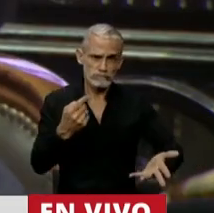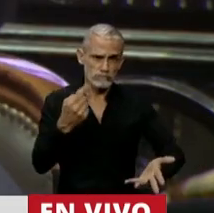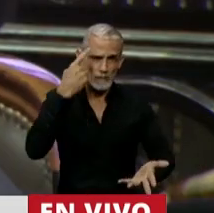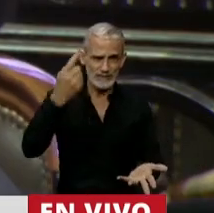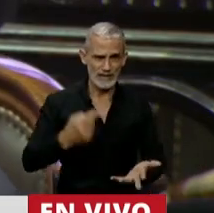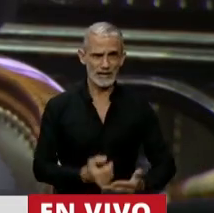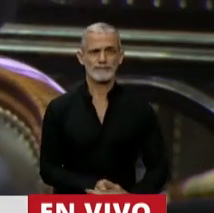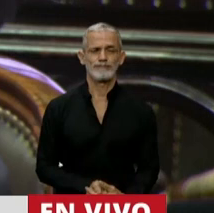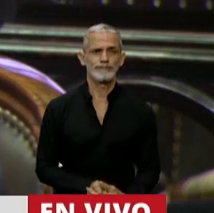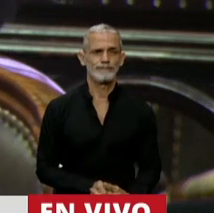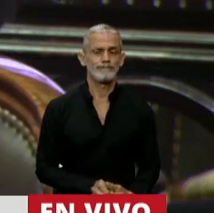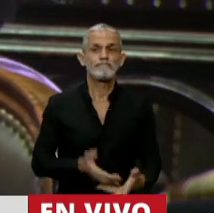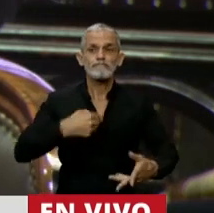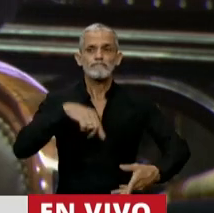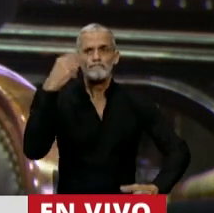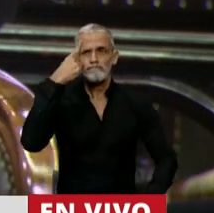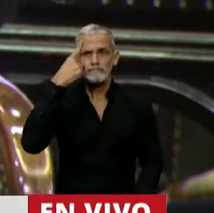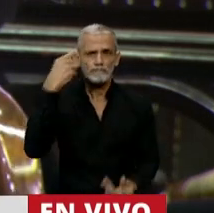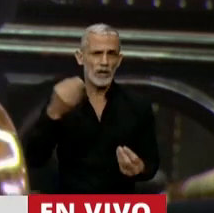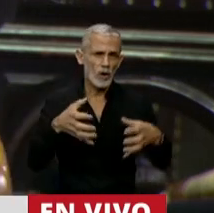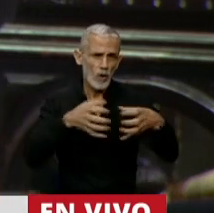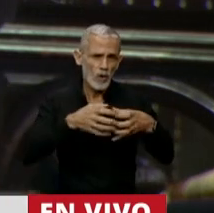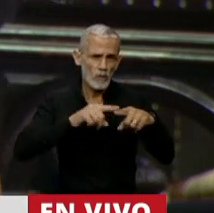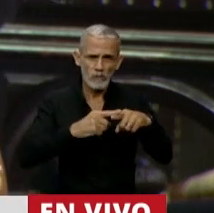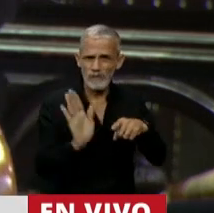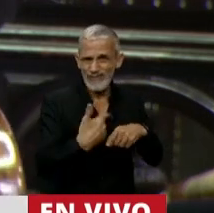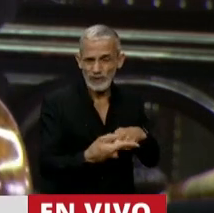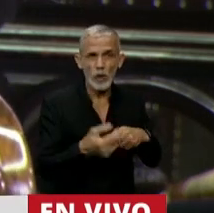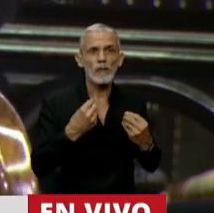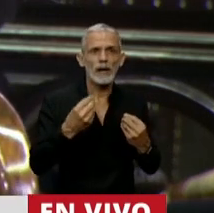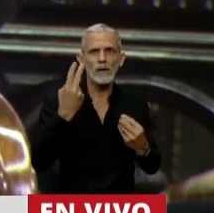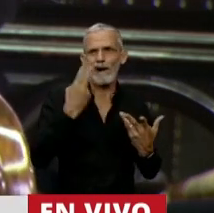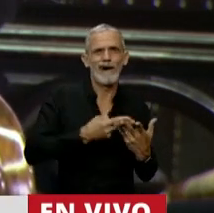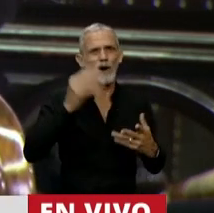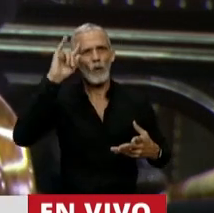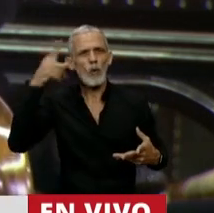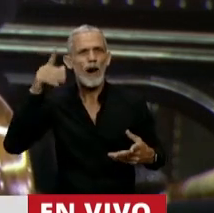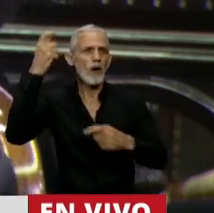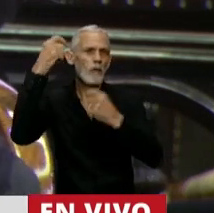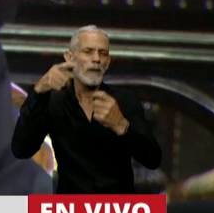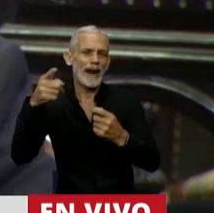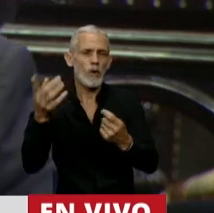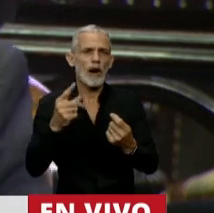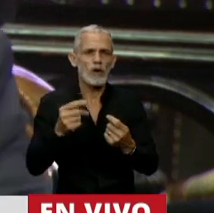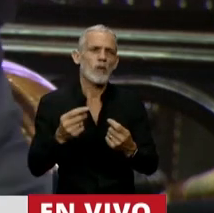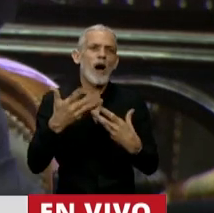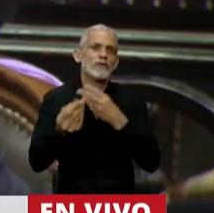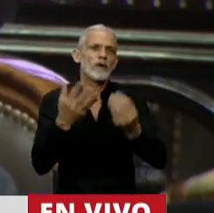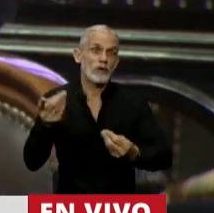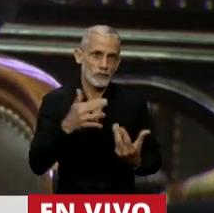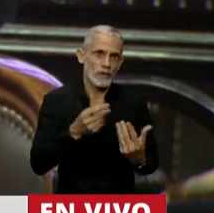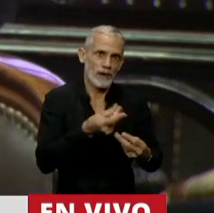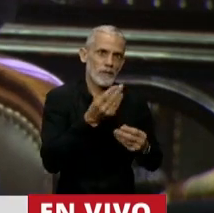respondernos. No creo que lo haga el Frente de Todos para ser reconocidos en Uruguay o Paraguay como mecenas de esos pueblos, que es lo que